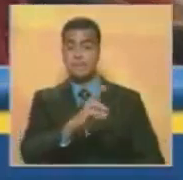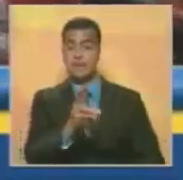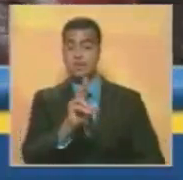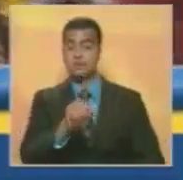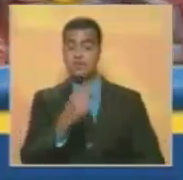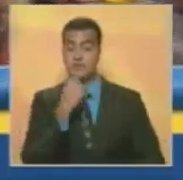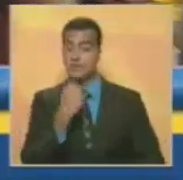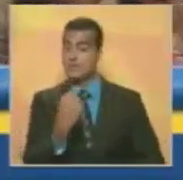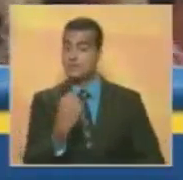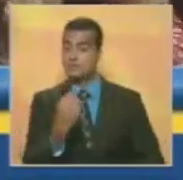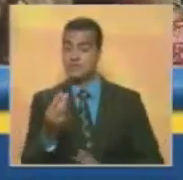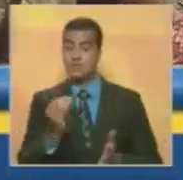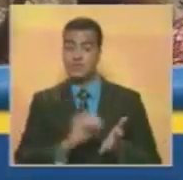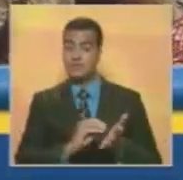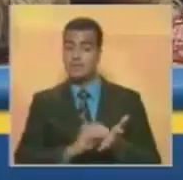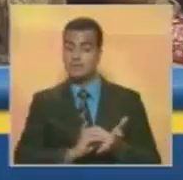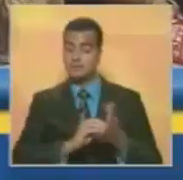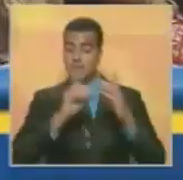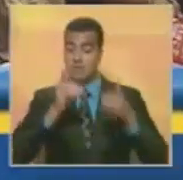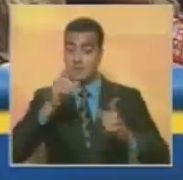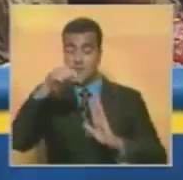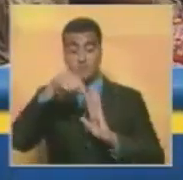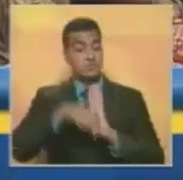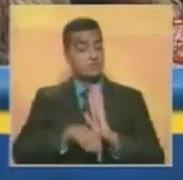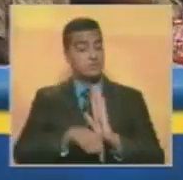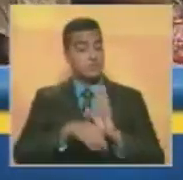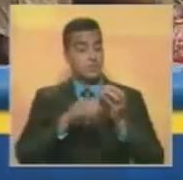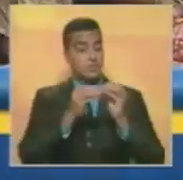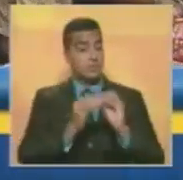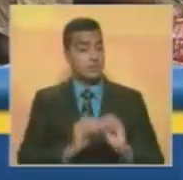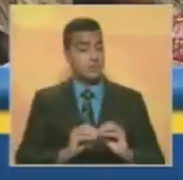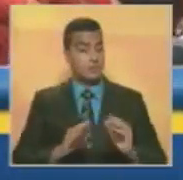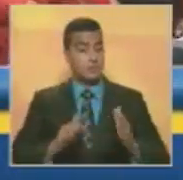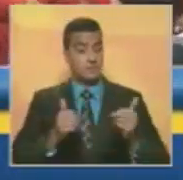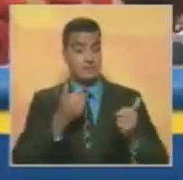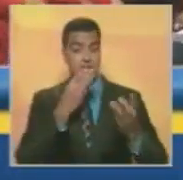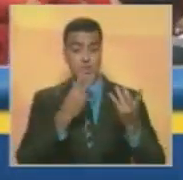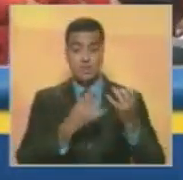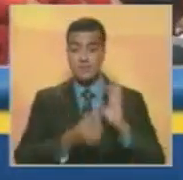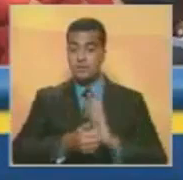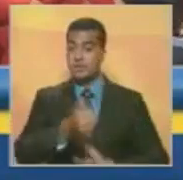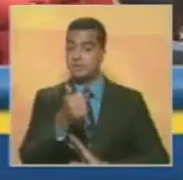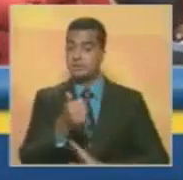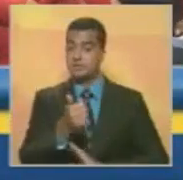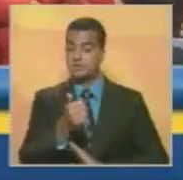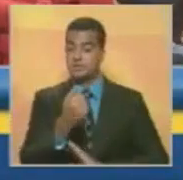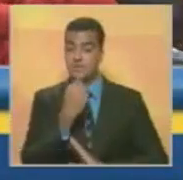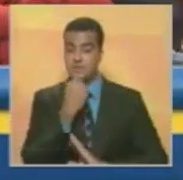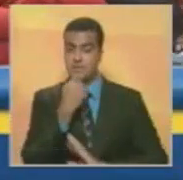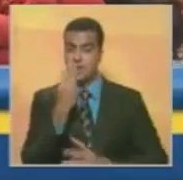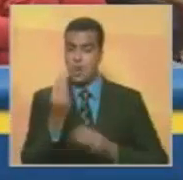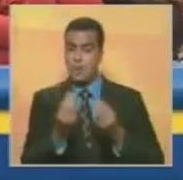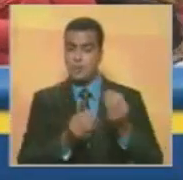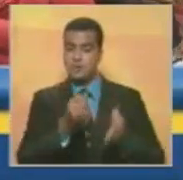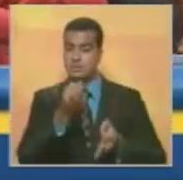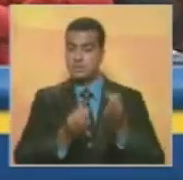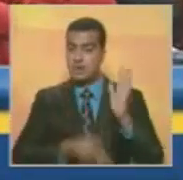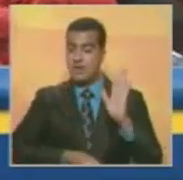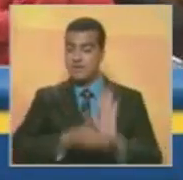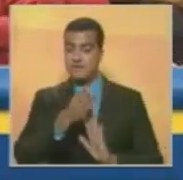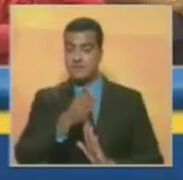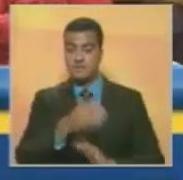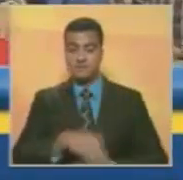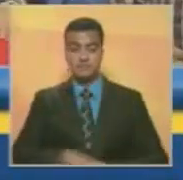Según el candidato a la reelección, se debe profundizar los argumentos para convencer a la mayoría y reveló cómo, a su juicio, avanza la